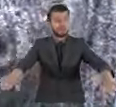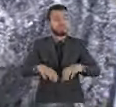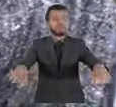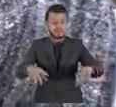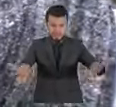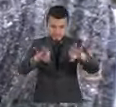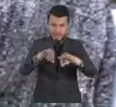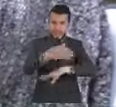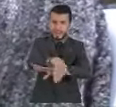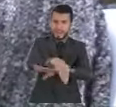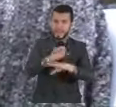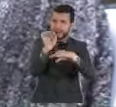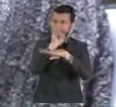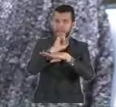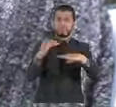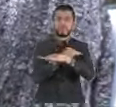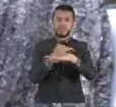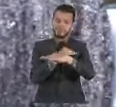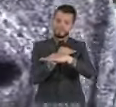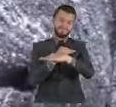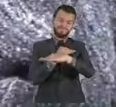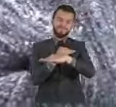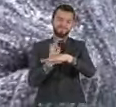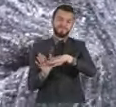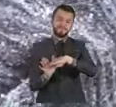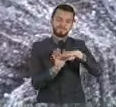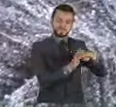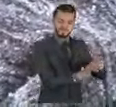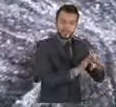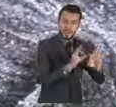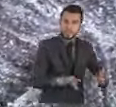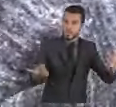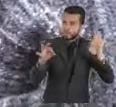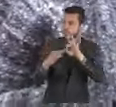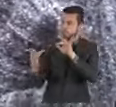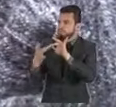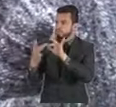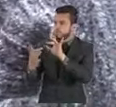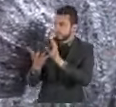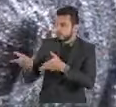van a ser más importantes, de hecho son ya más importantes que la conectividad vial.